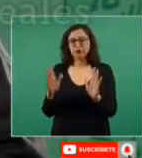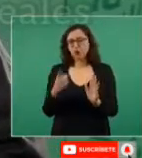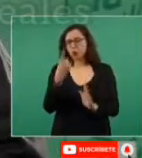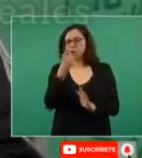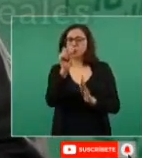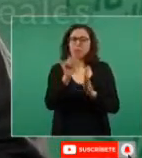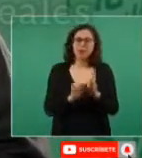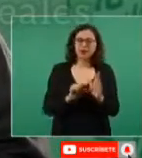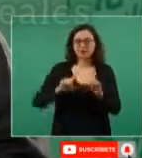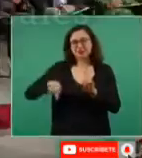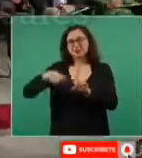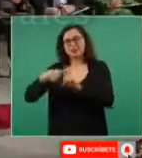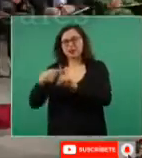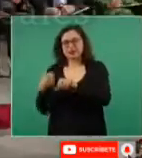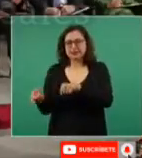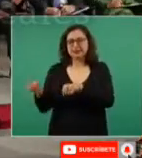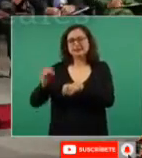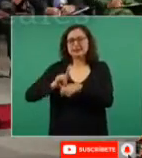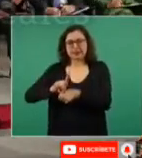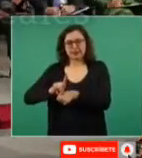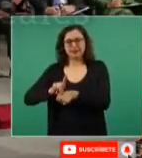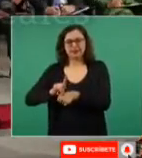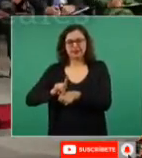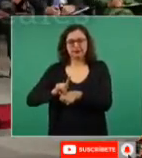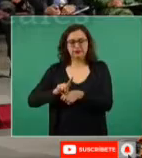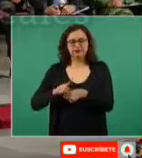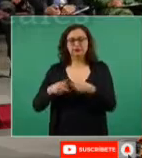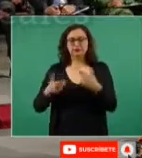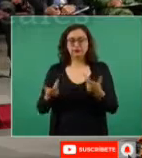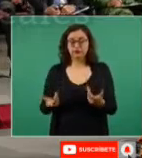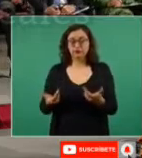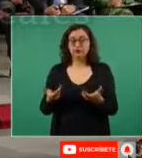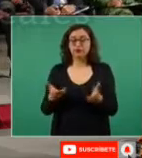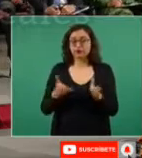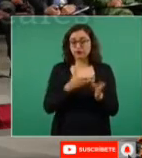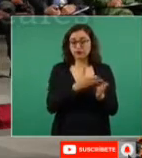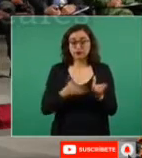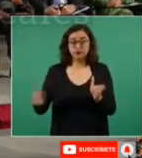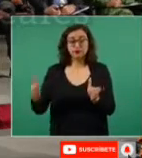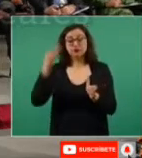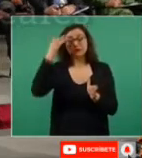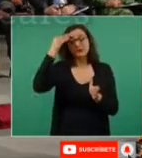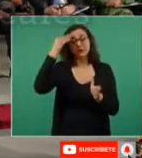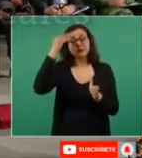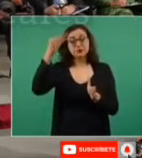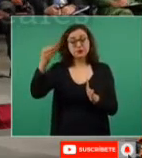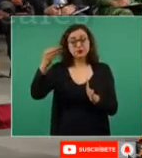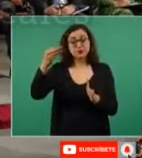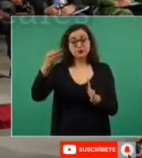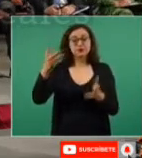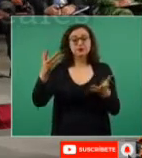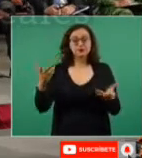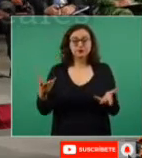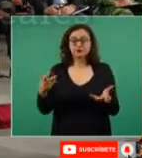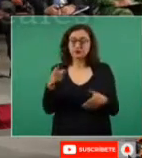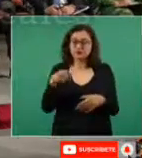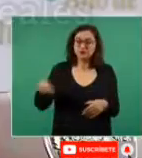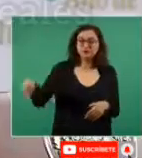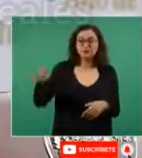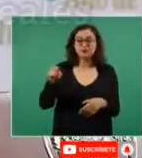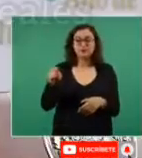más, para que en este tiempo se pueda